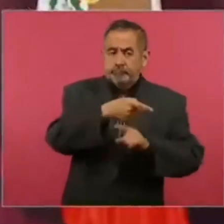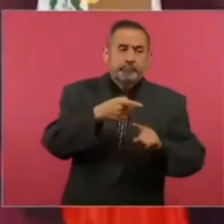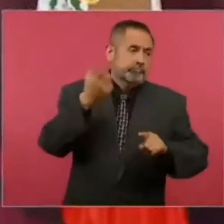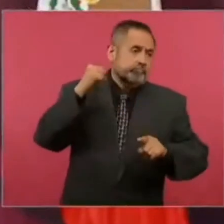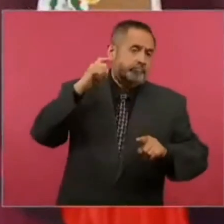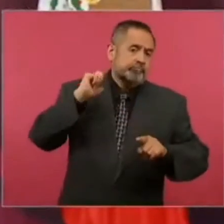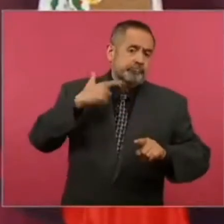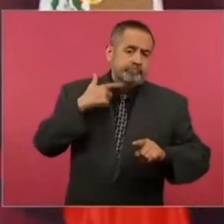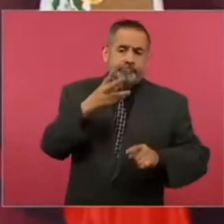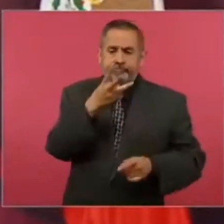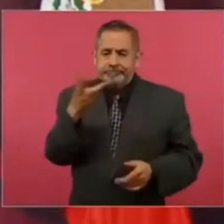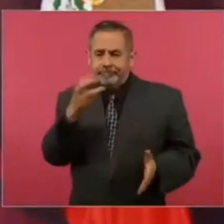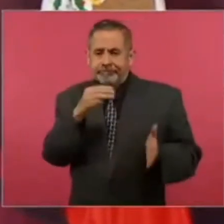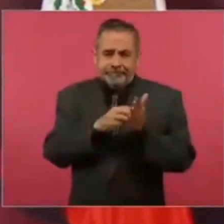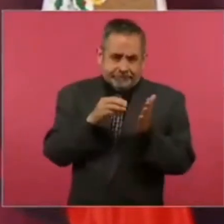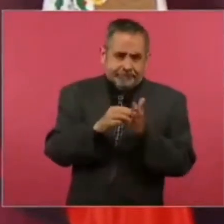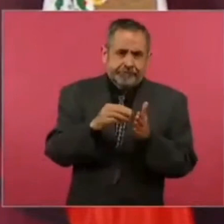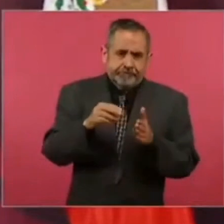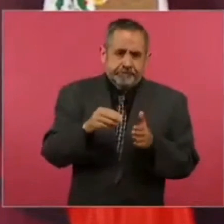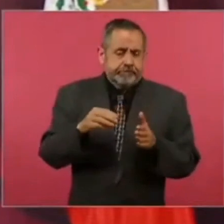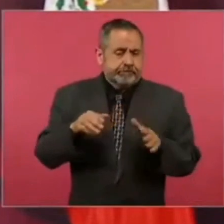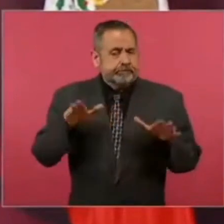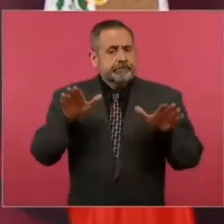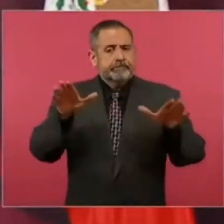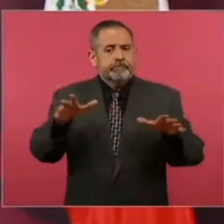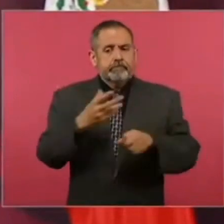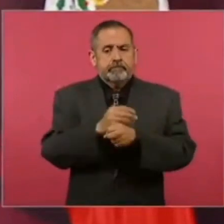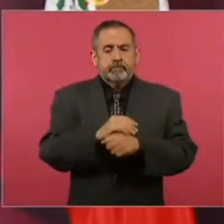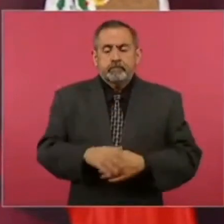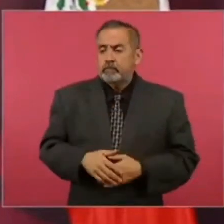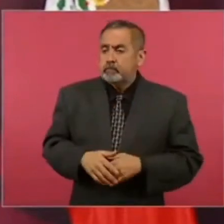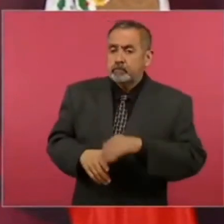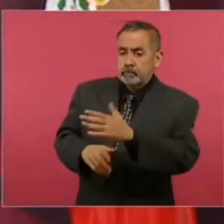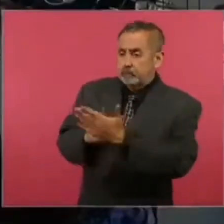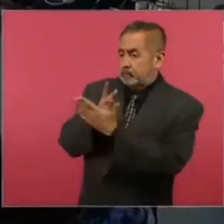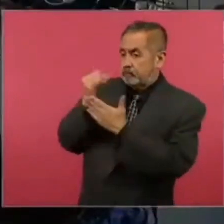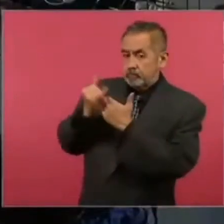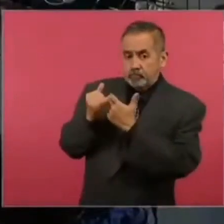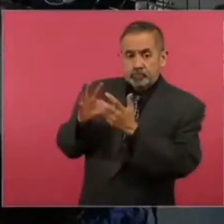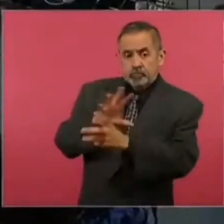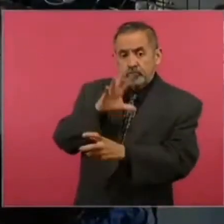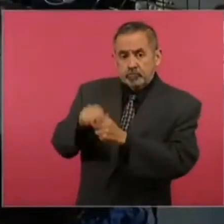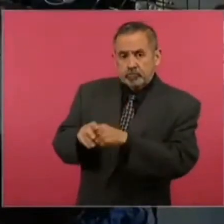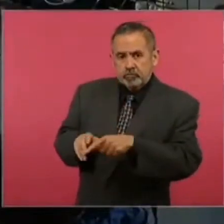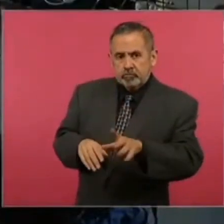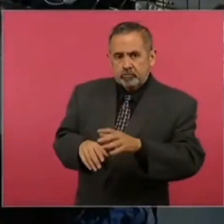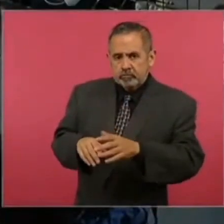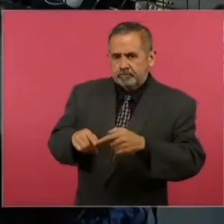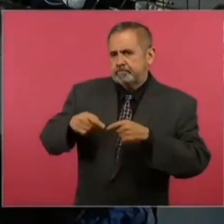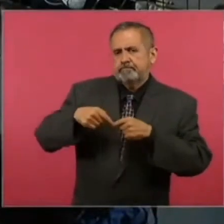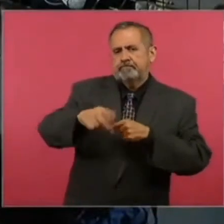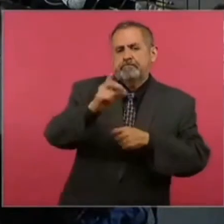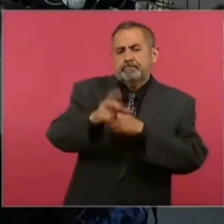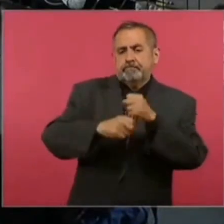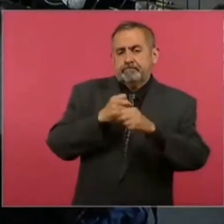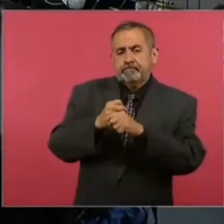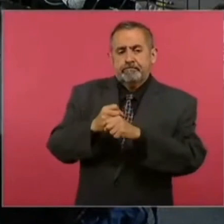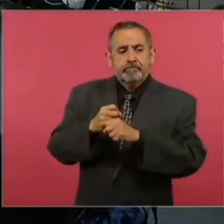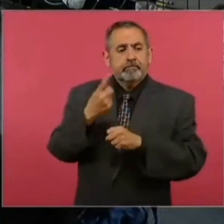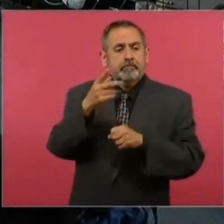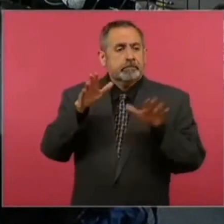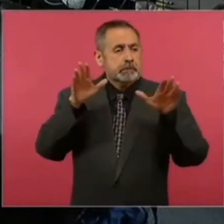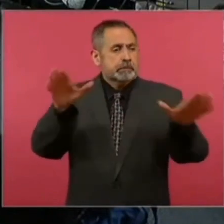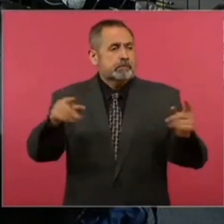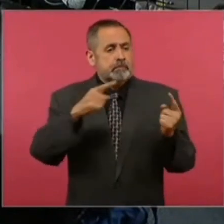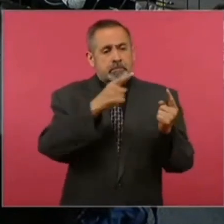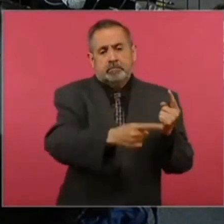300,000 millones para el aeropuerto. Sí, es que el proyecto a largo plazo, más o menos en 30 años, abarcaba dos terminales